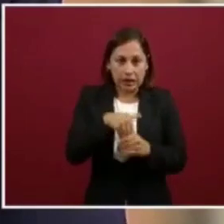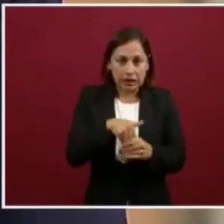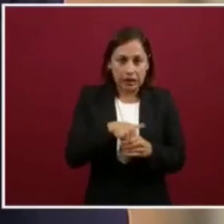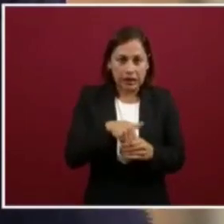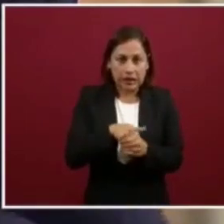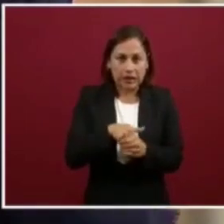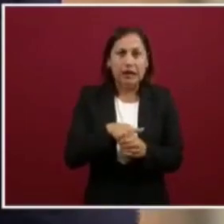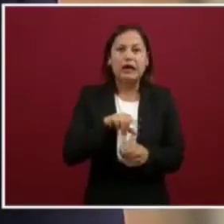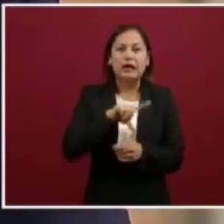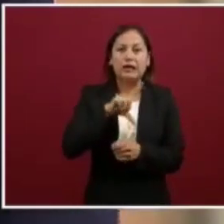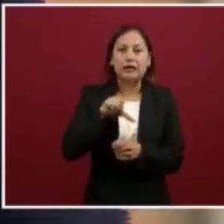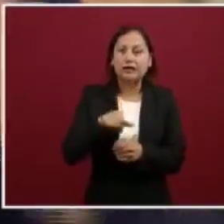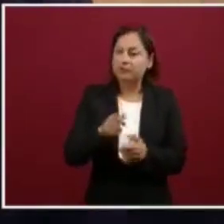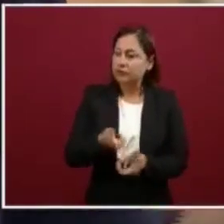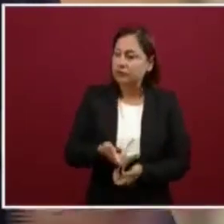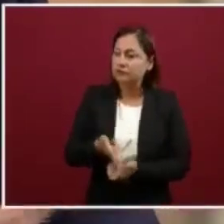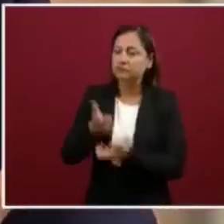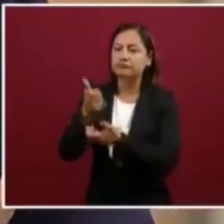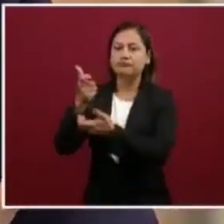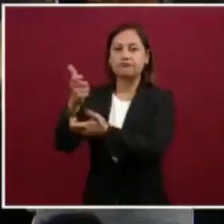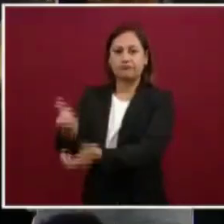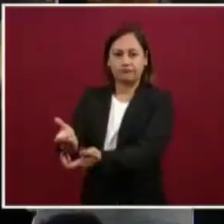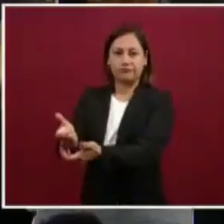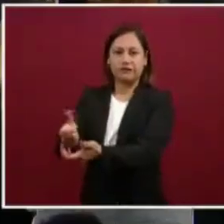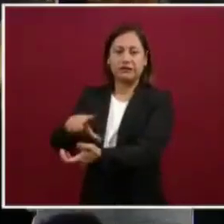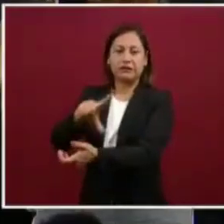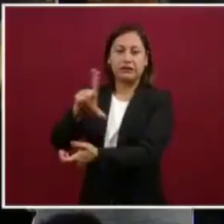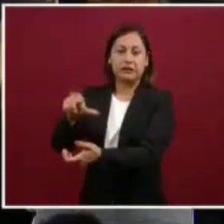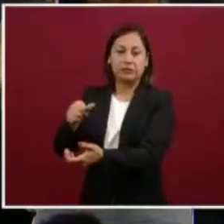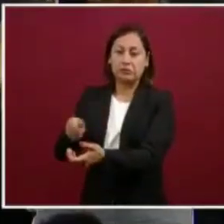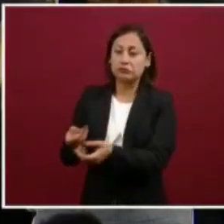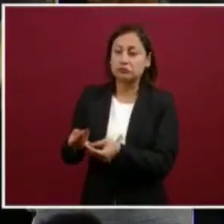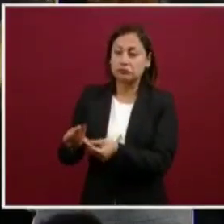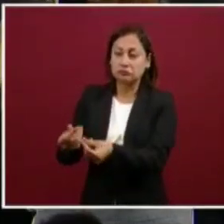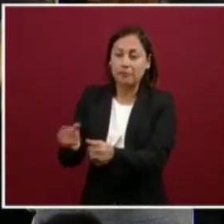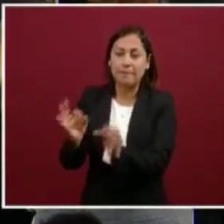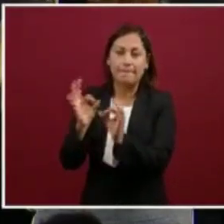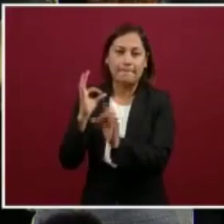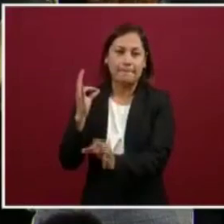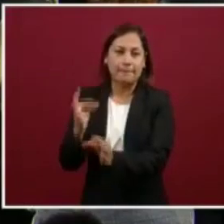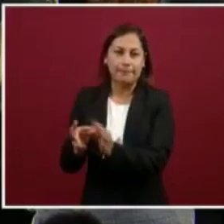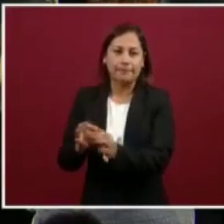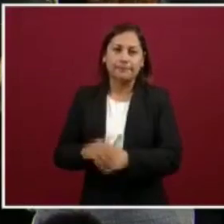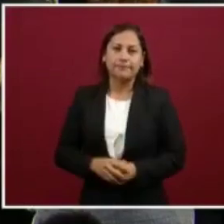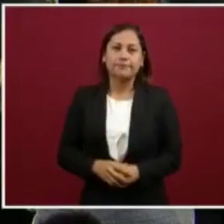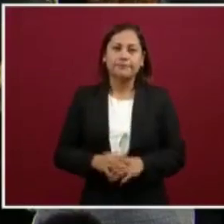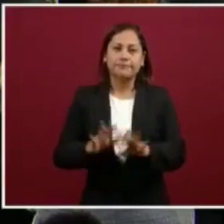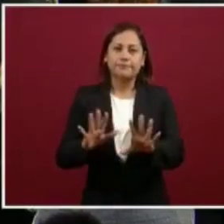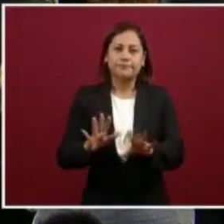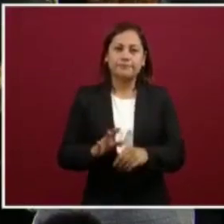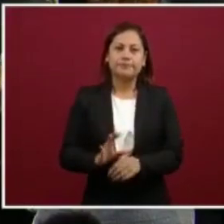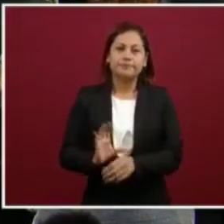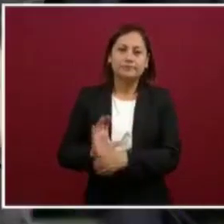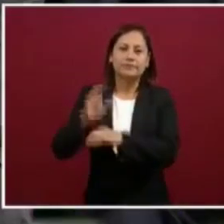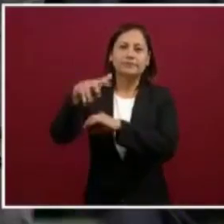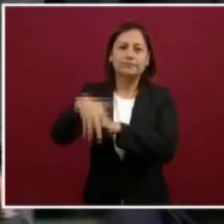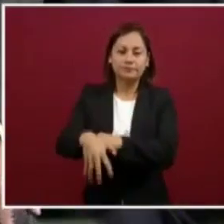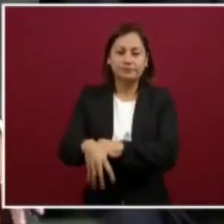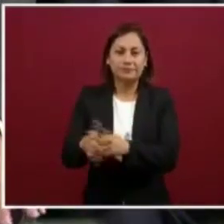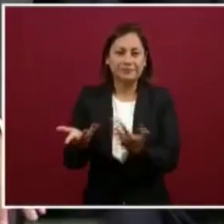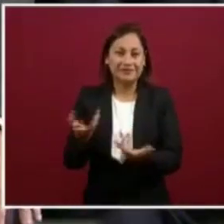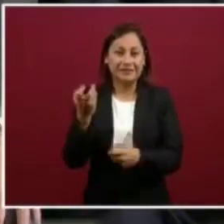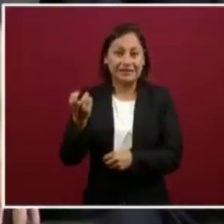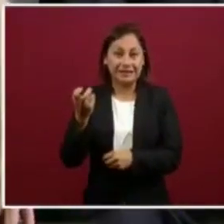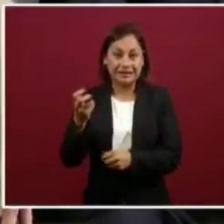pública para potenciar la inversión total. Porque eso es lo que va, el puente entre el corto y el mediano plazo es la inversión, no hay